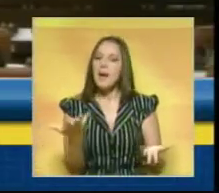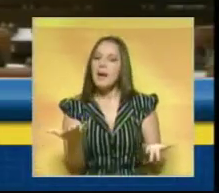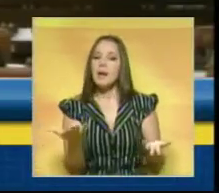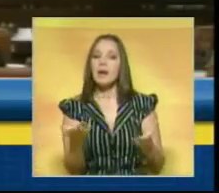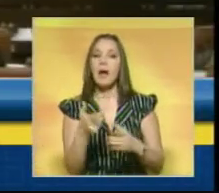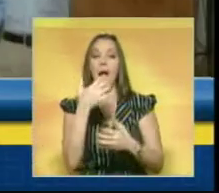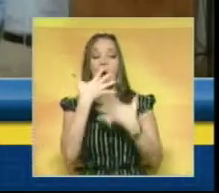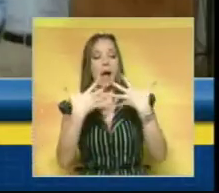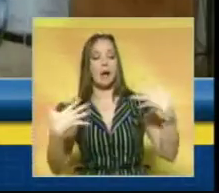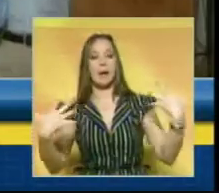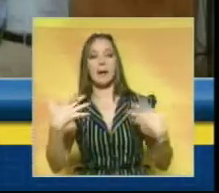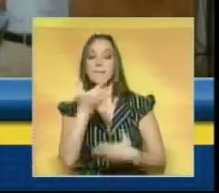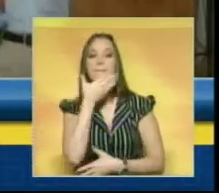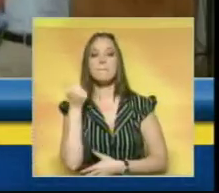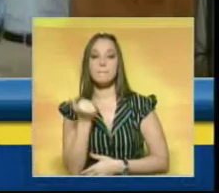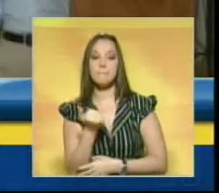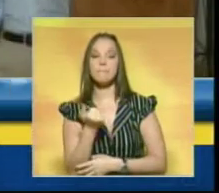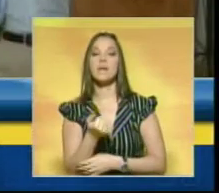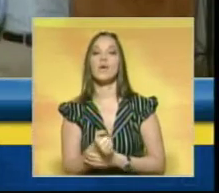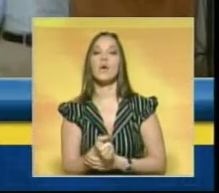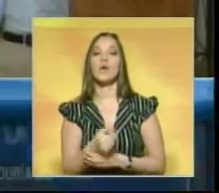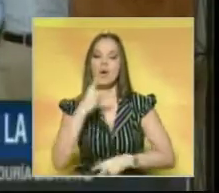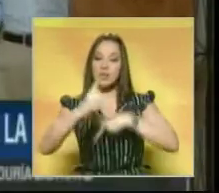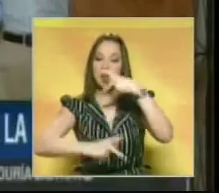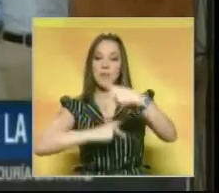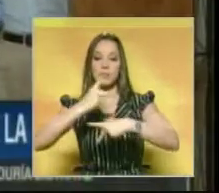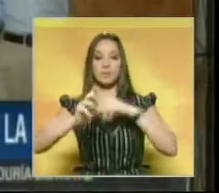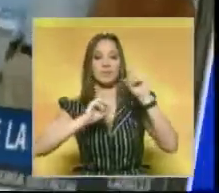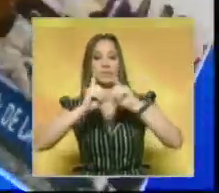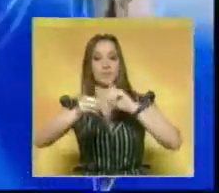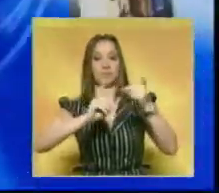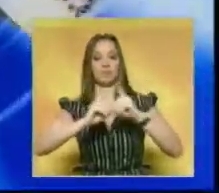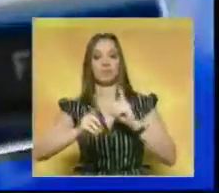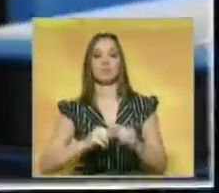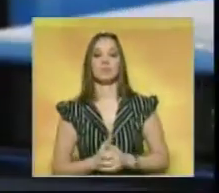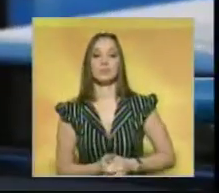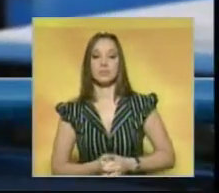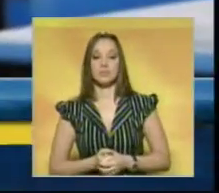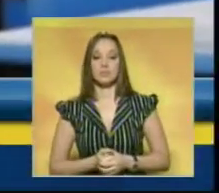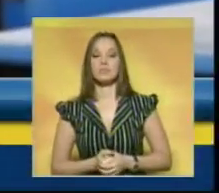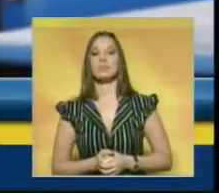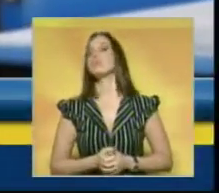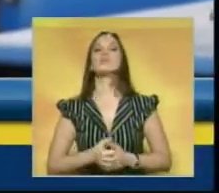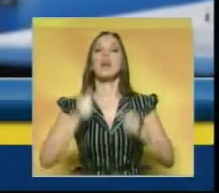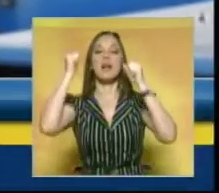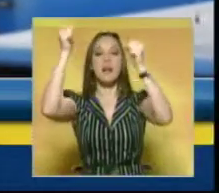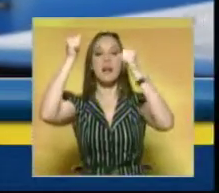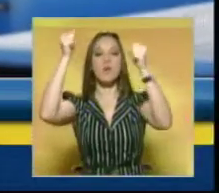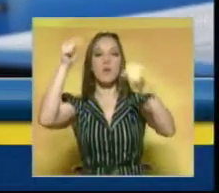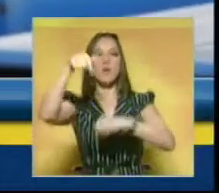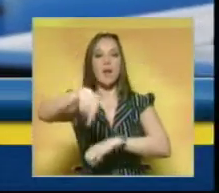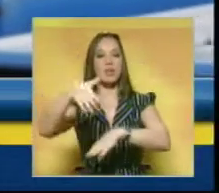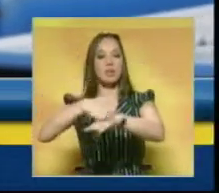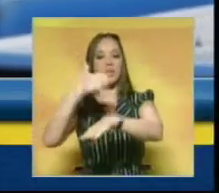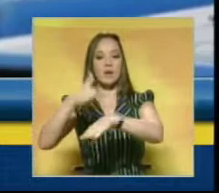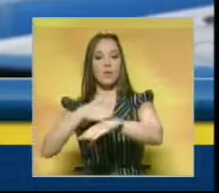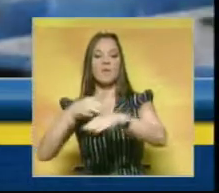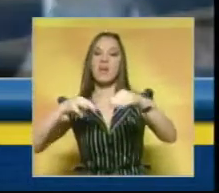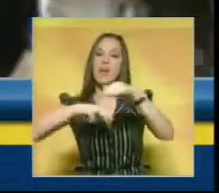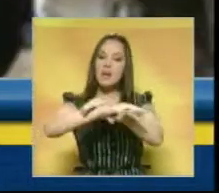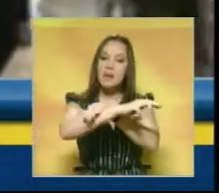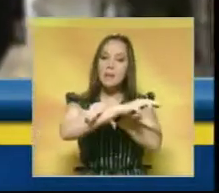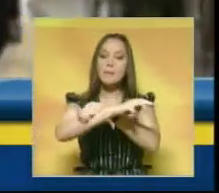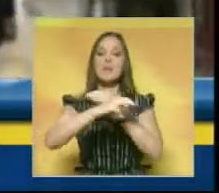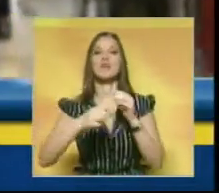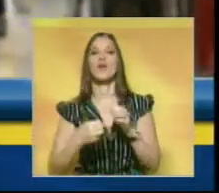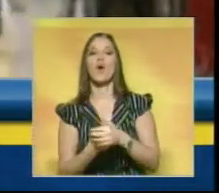mayor transparencia y de frenar especulaciones sobre el proceso de diálogo. La huelga convocada este jueves en el metro de Lisboa por